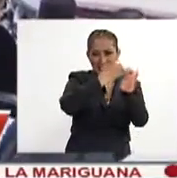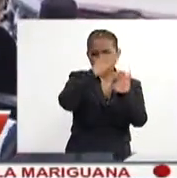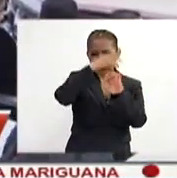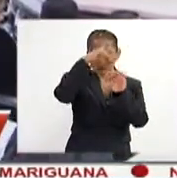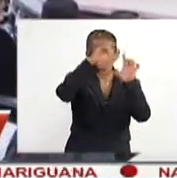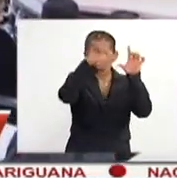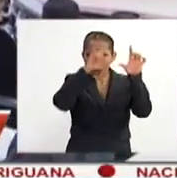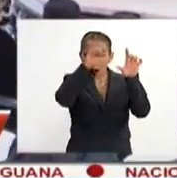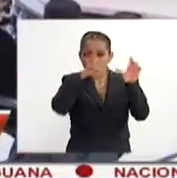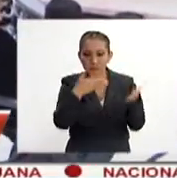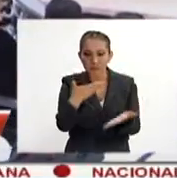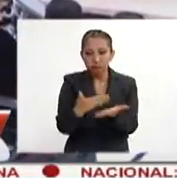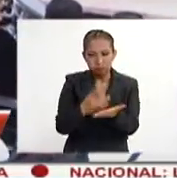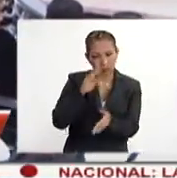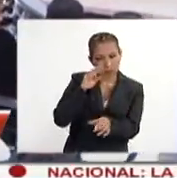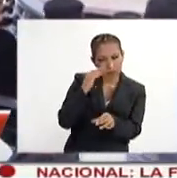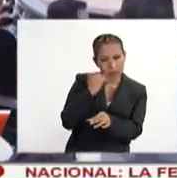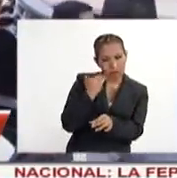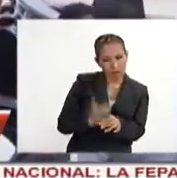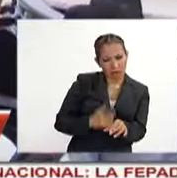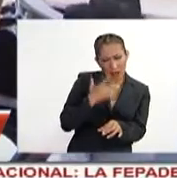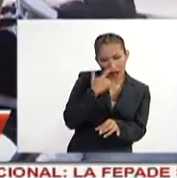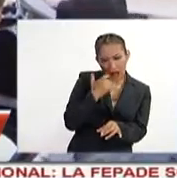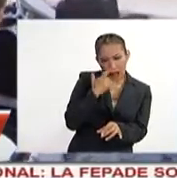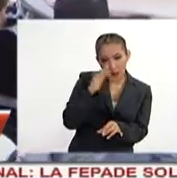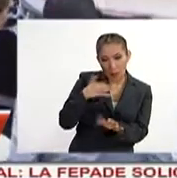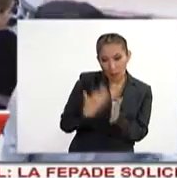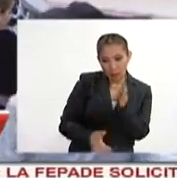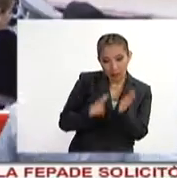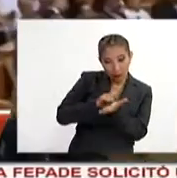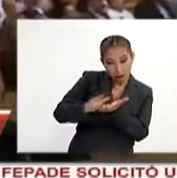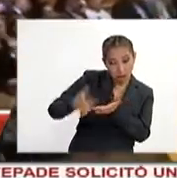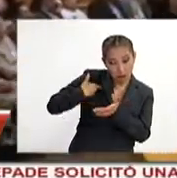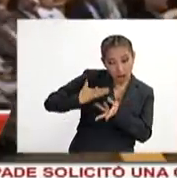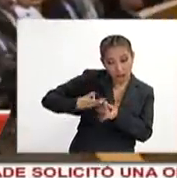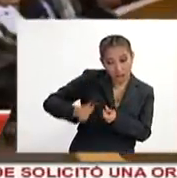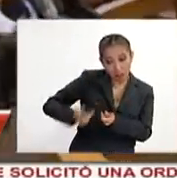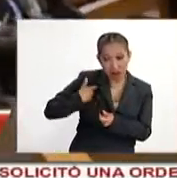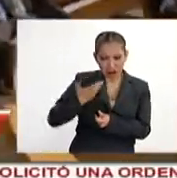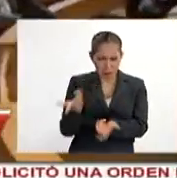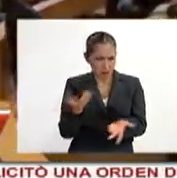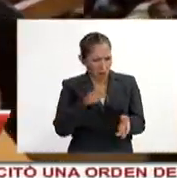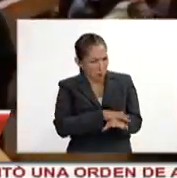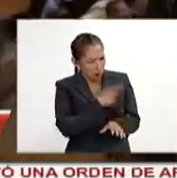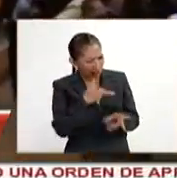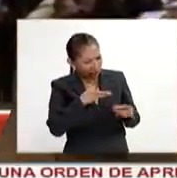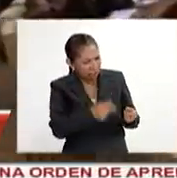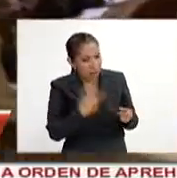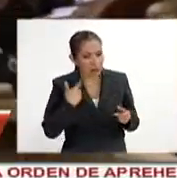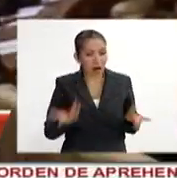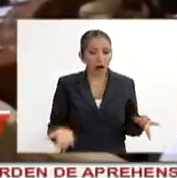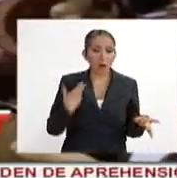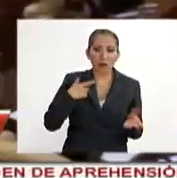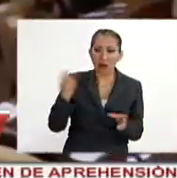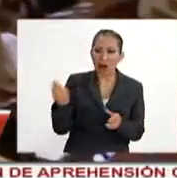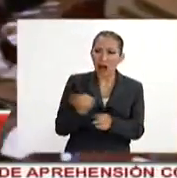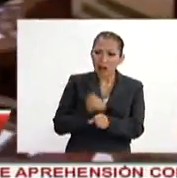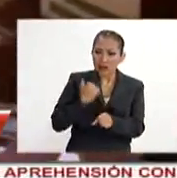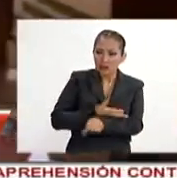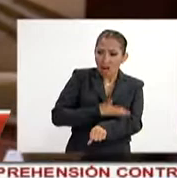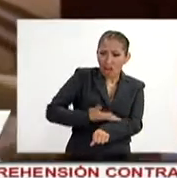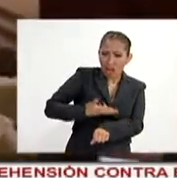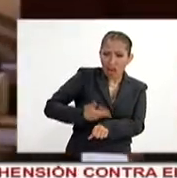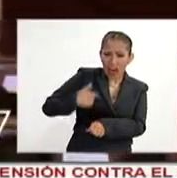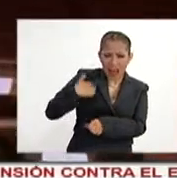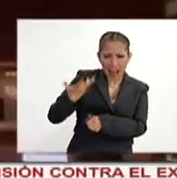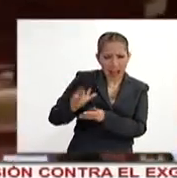país presentan deficiencias y anomalías como falta de transparencia, gastos injustificados, burocracia innecesaria y todo